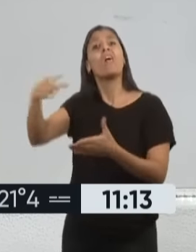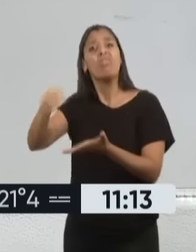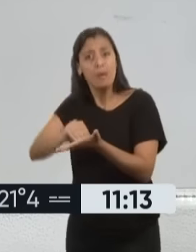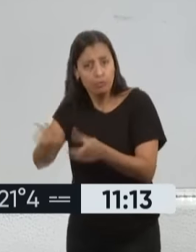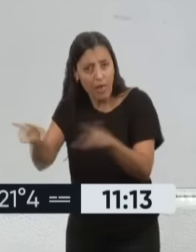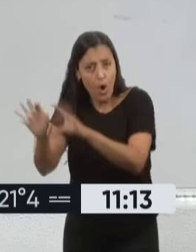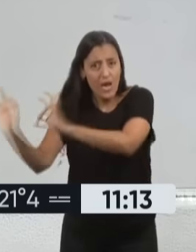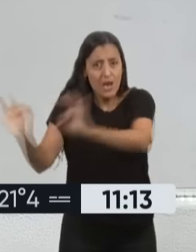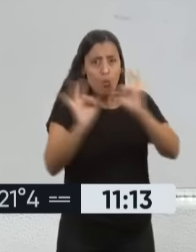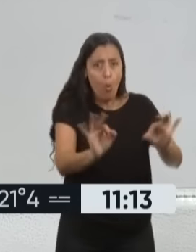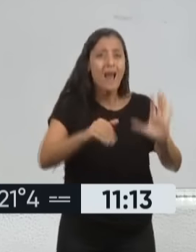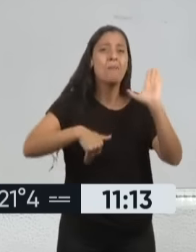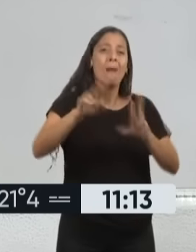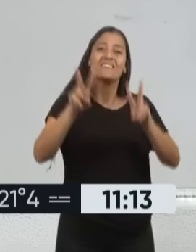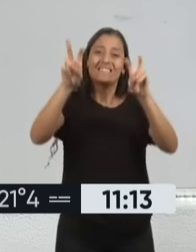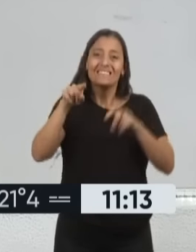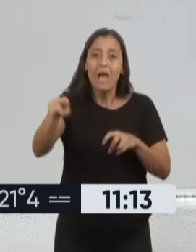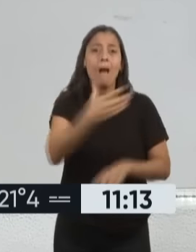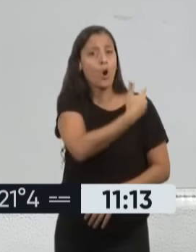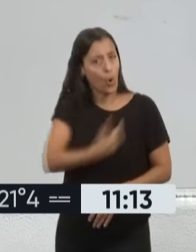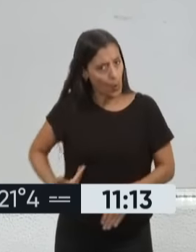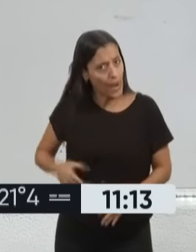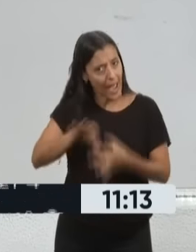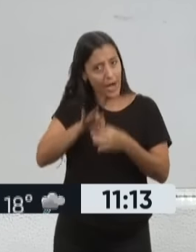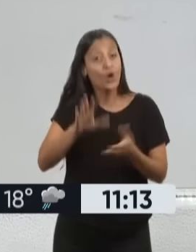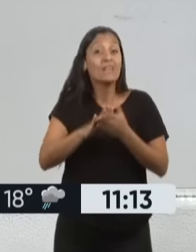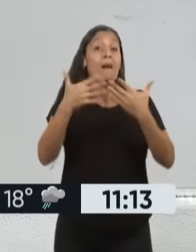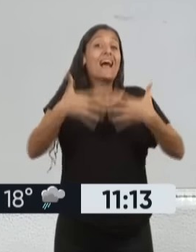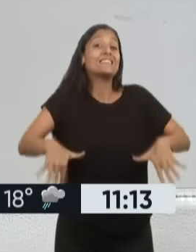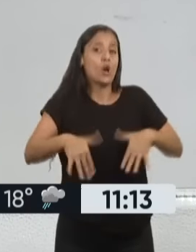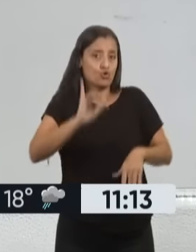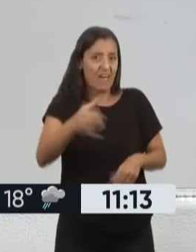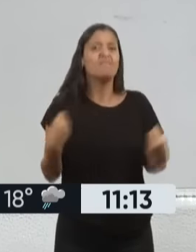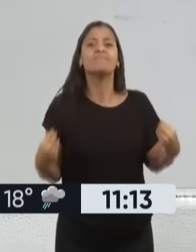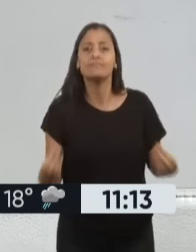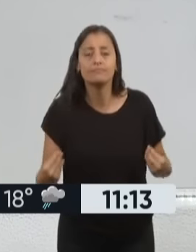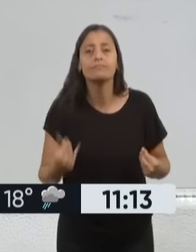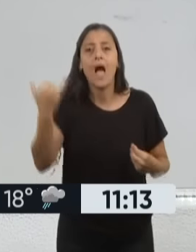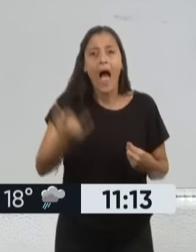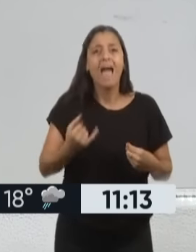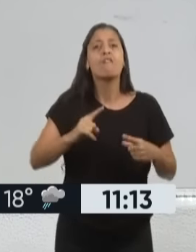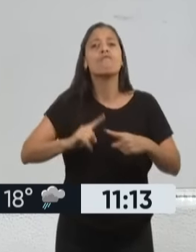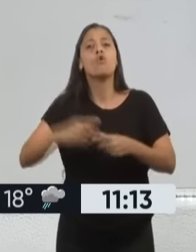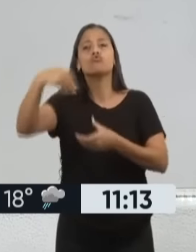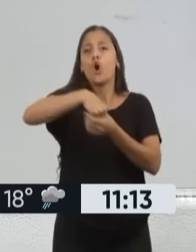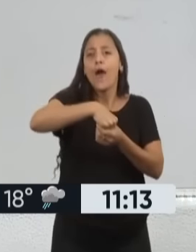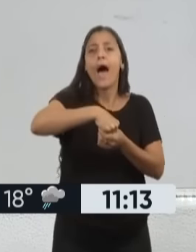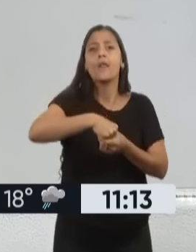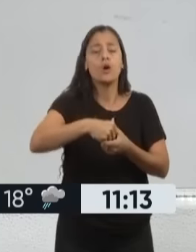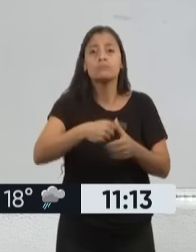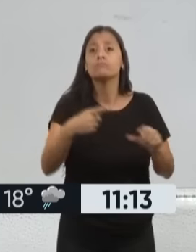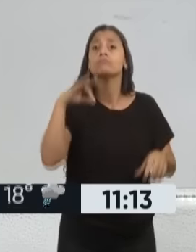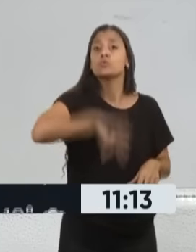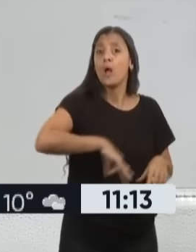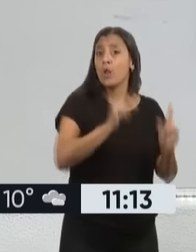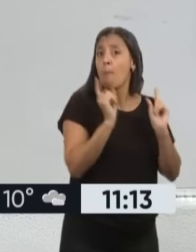más netamente con el tema gobierno con la casa rosada qué va a ocurrir con los funcionarios no hubo aumento de sueldo